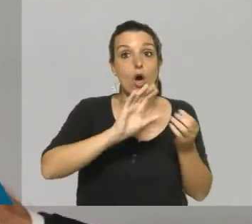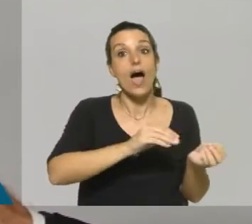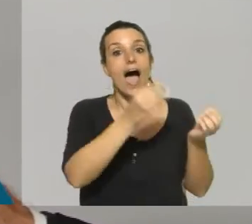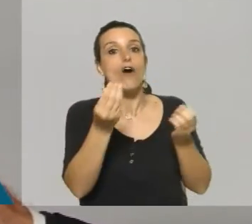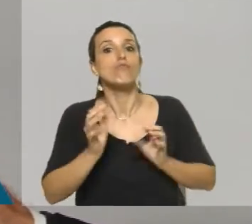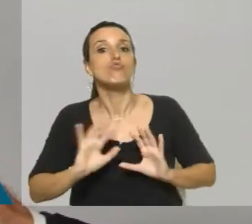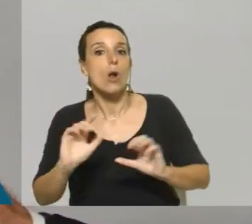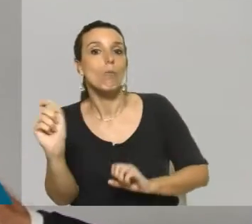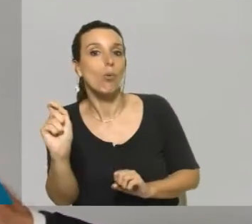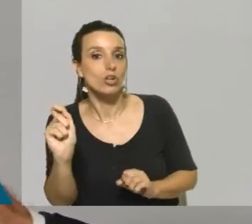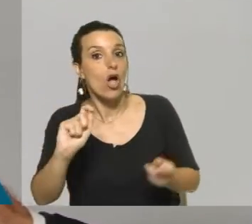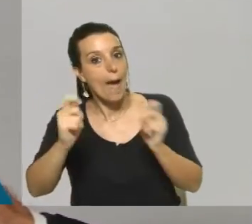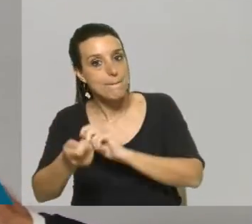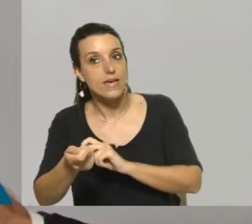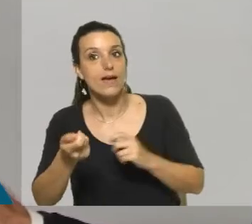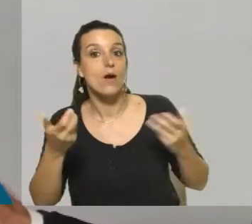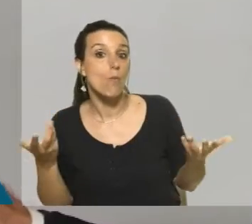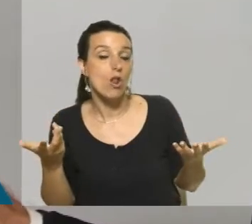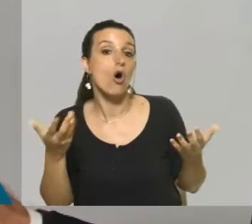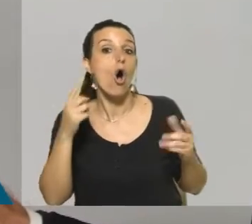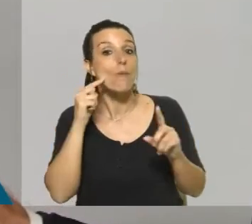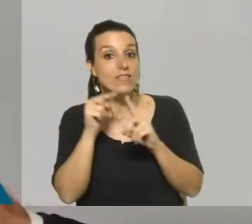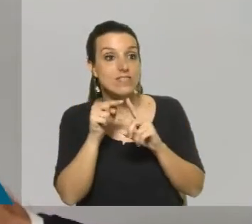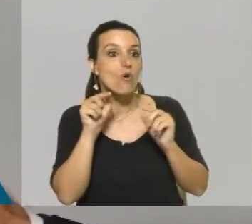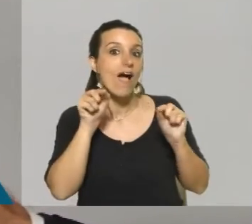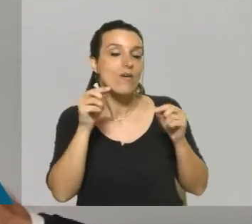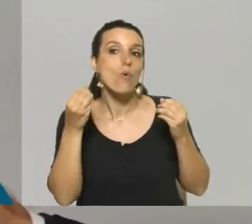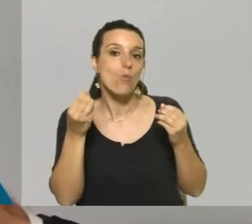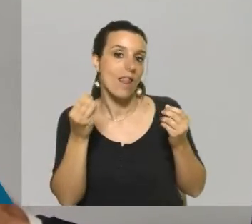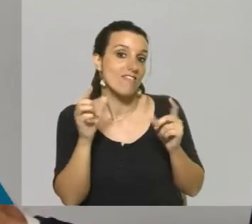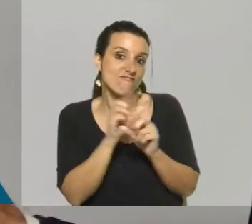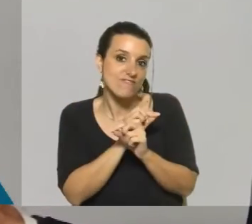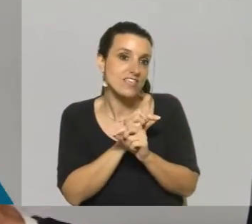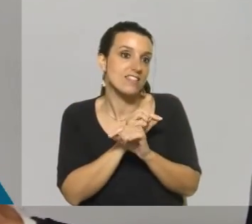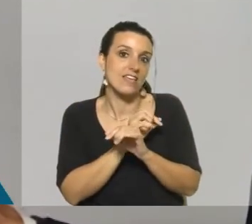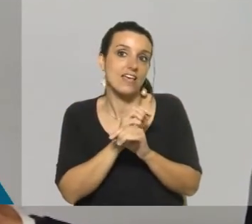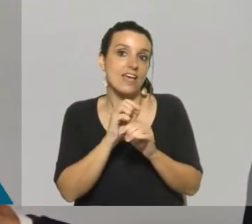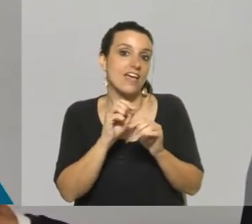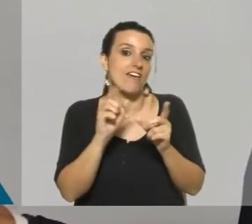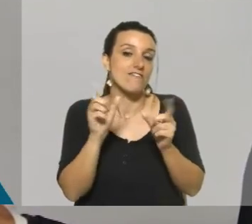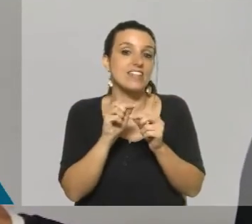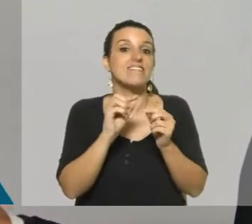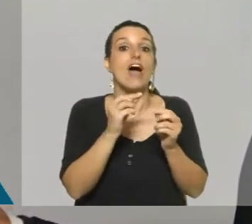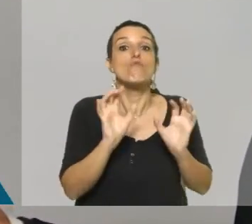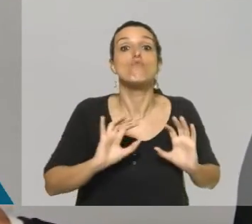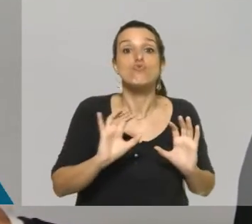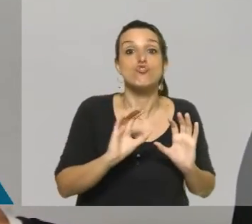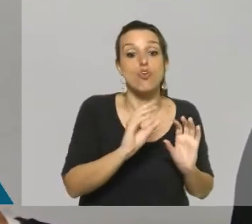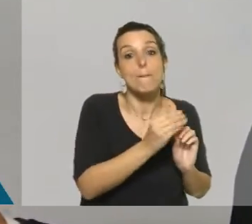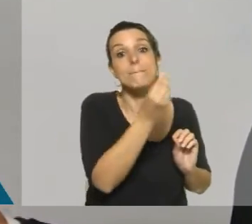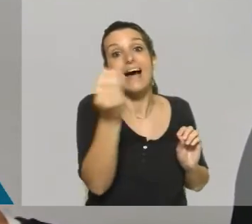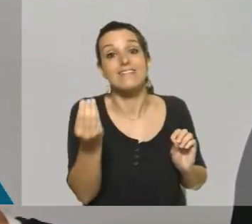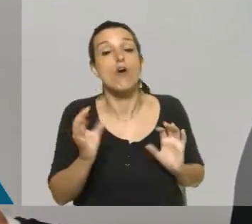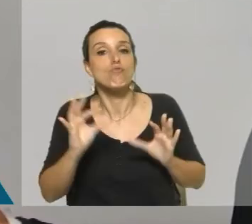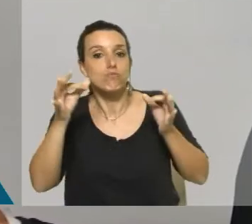a ser funcionarios municipales este bueno el objetivo allí es terminar con ese fin del comienzo y que terminen de pasar los funcionarios bueno La